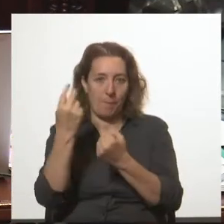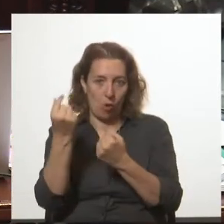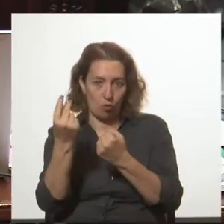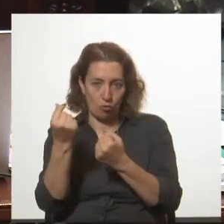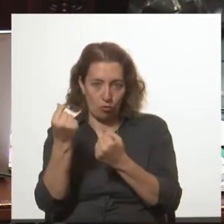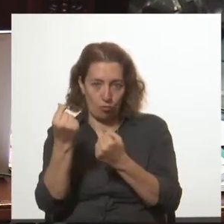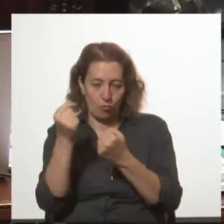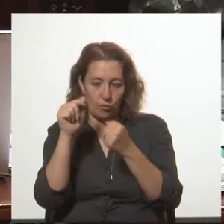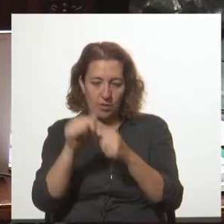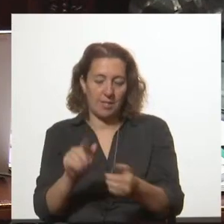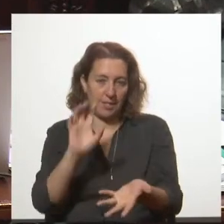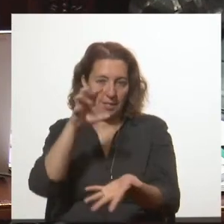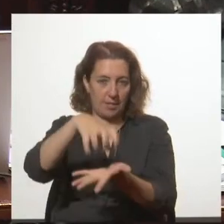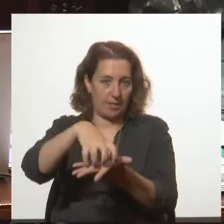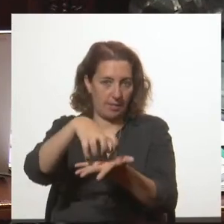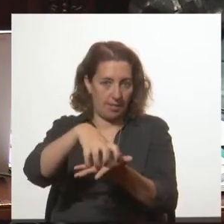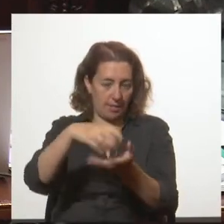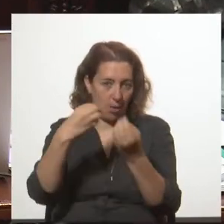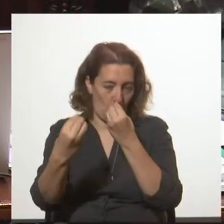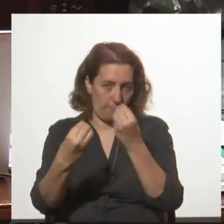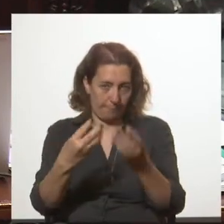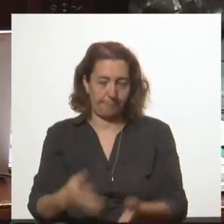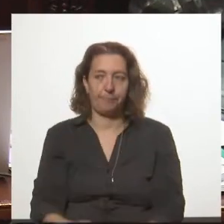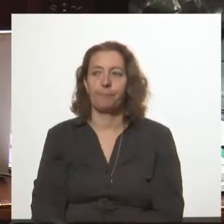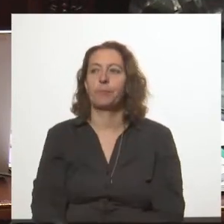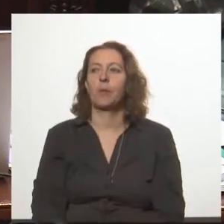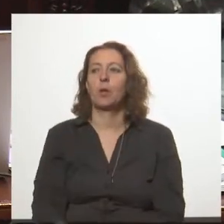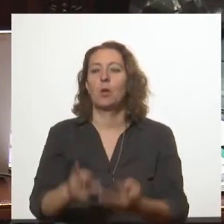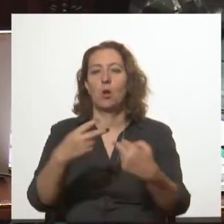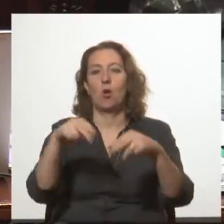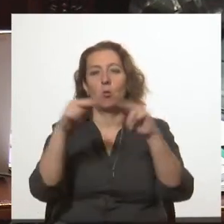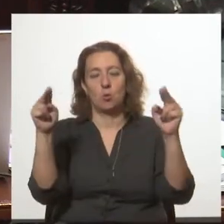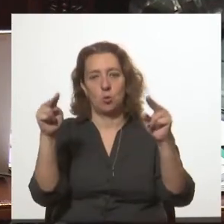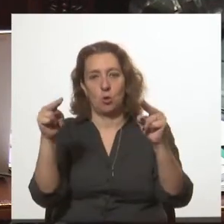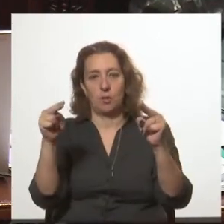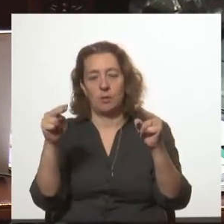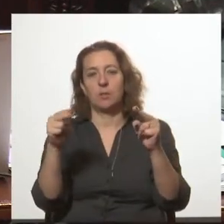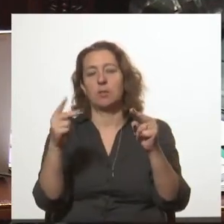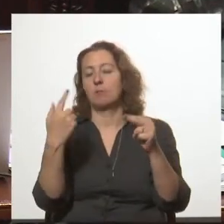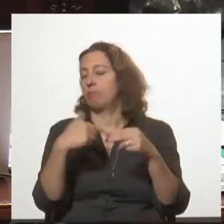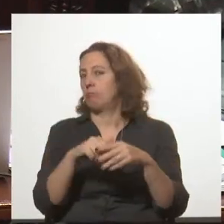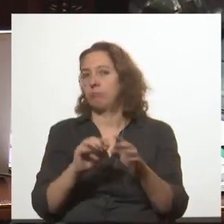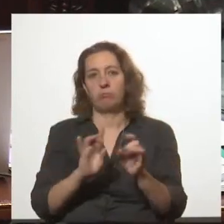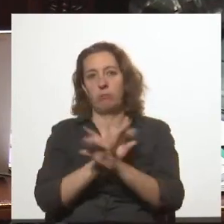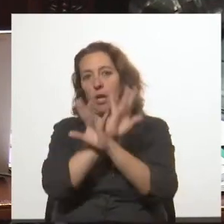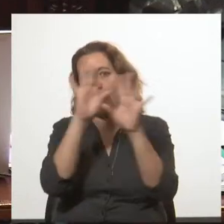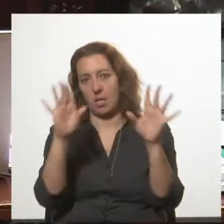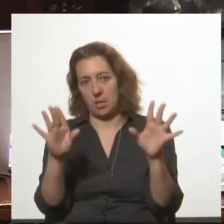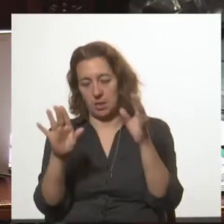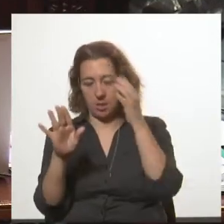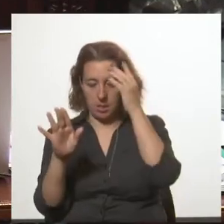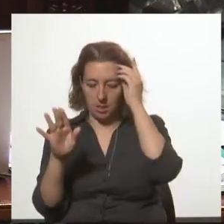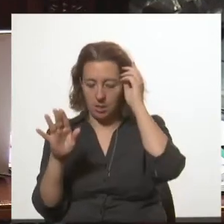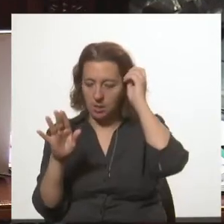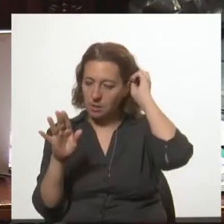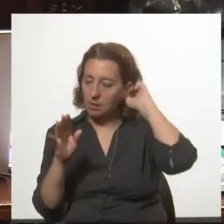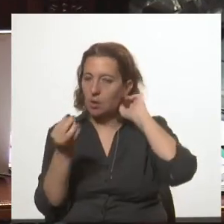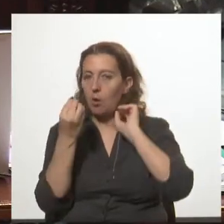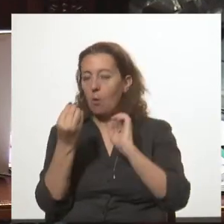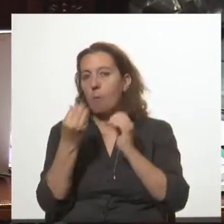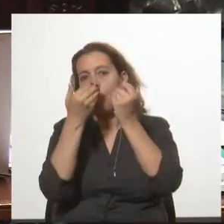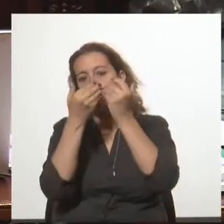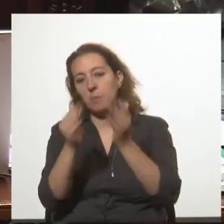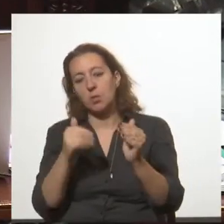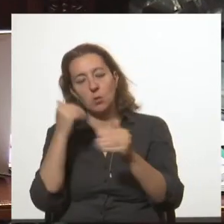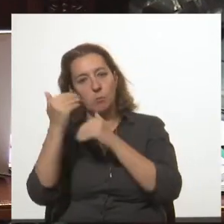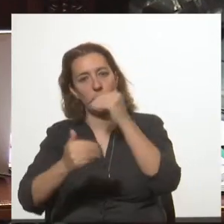explotación del complejo las conclusiones de la auditoría son contundentes sobre cómo se inició este